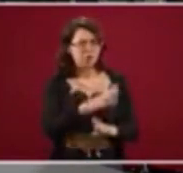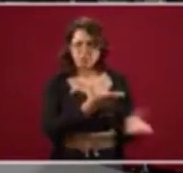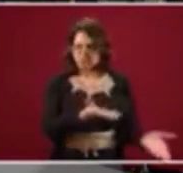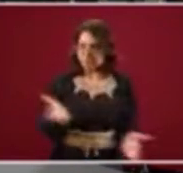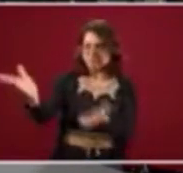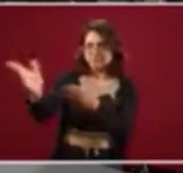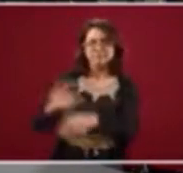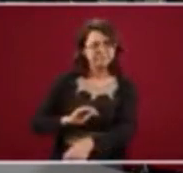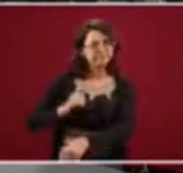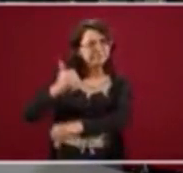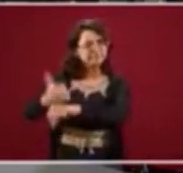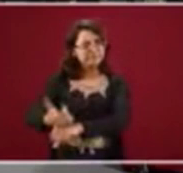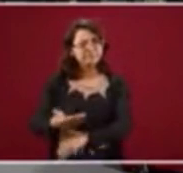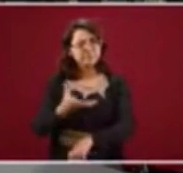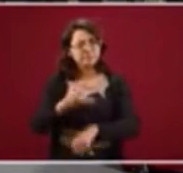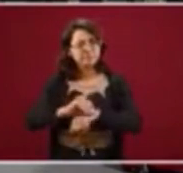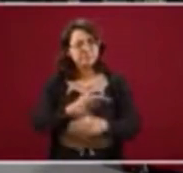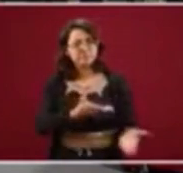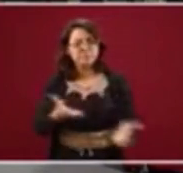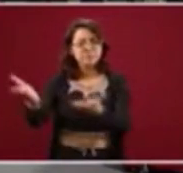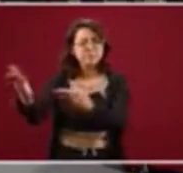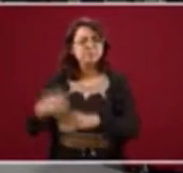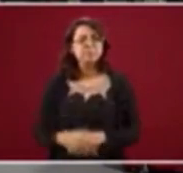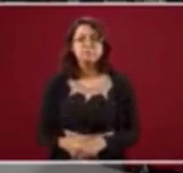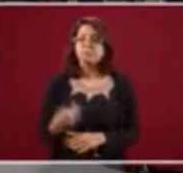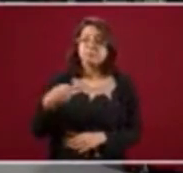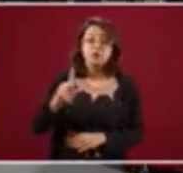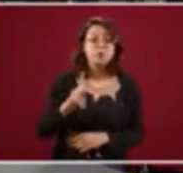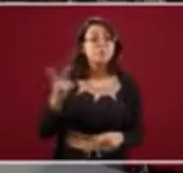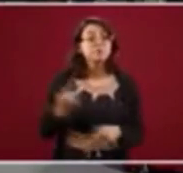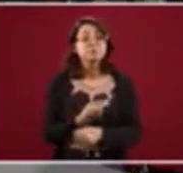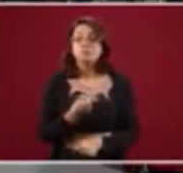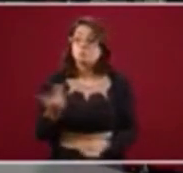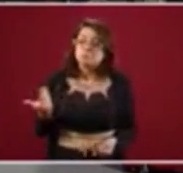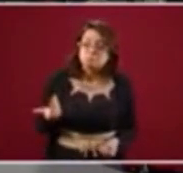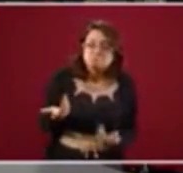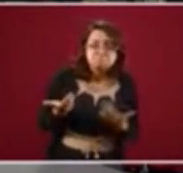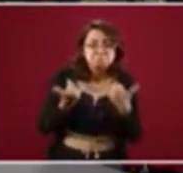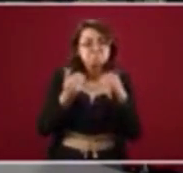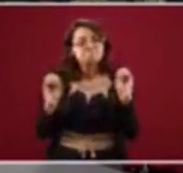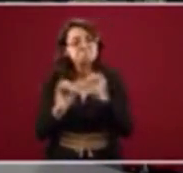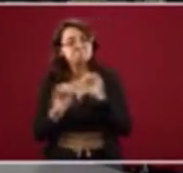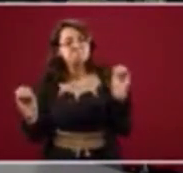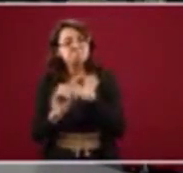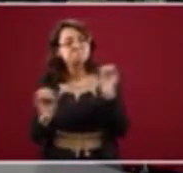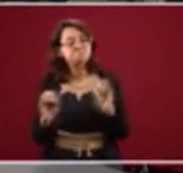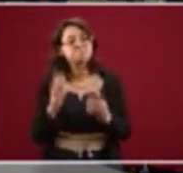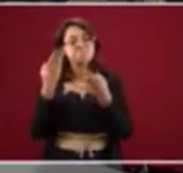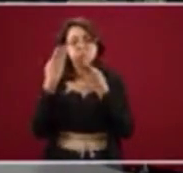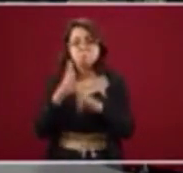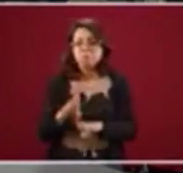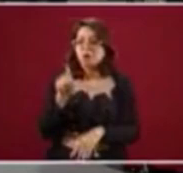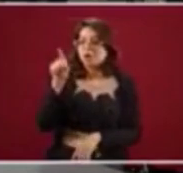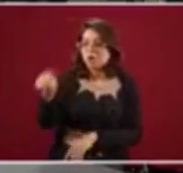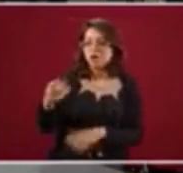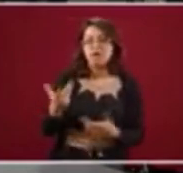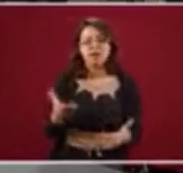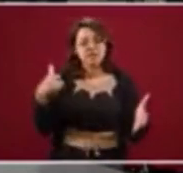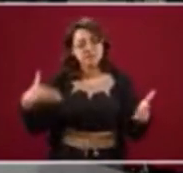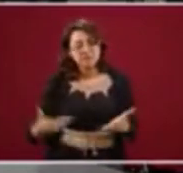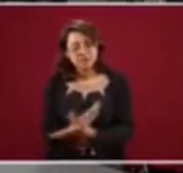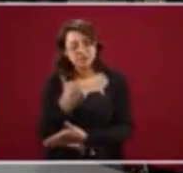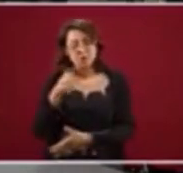Pero en Batopilas no hay banco. cabecera municipal, ahí nació Gómez